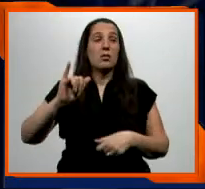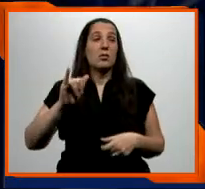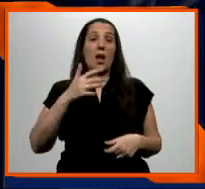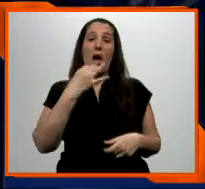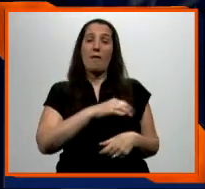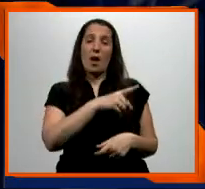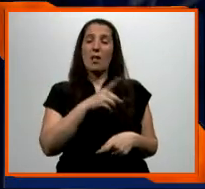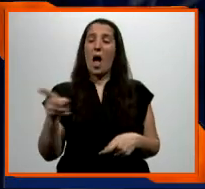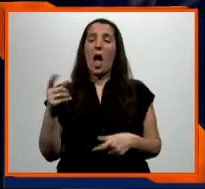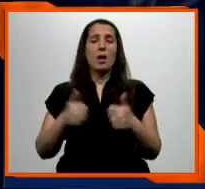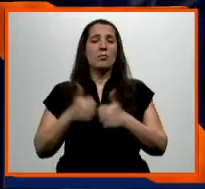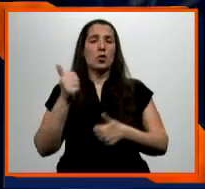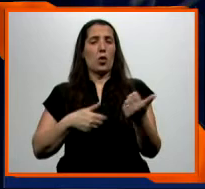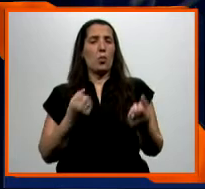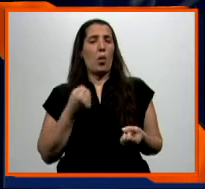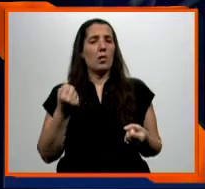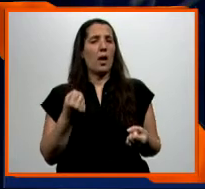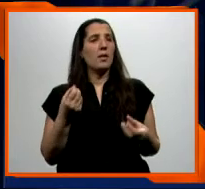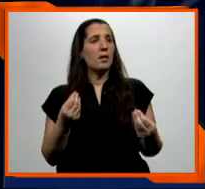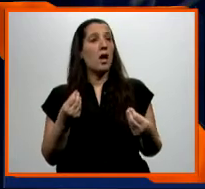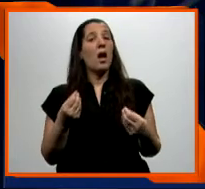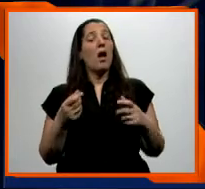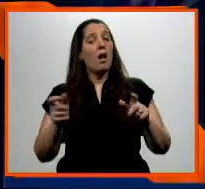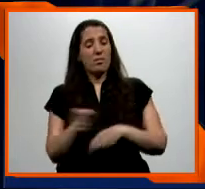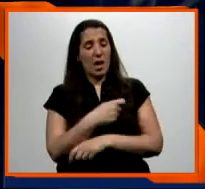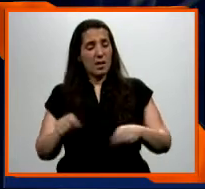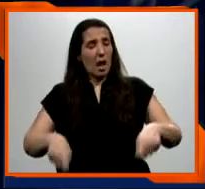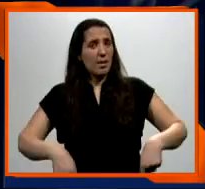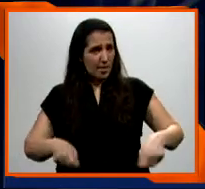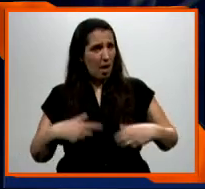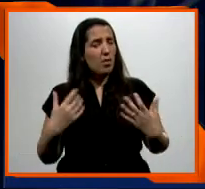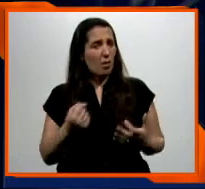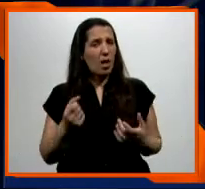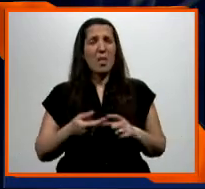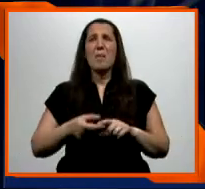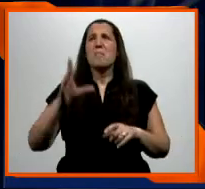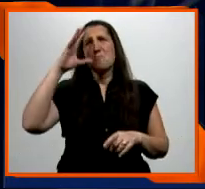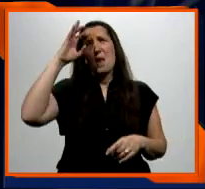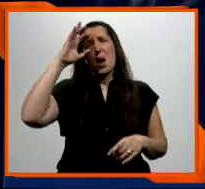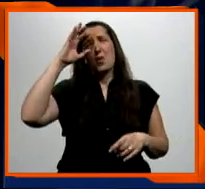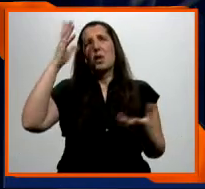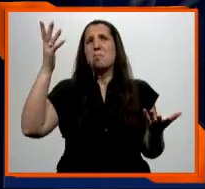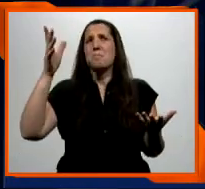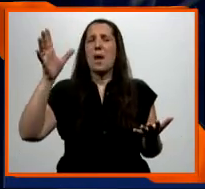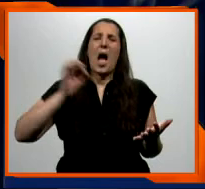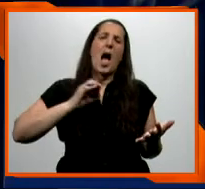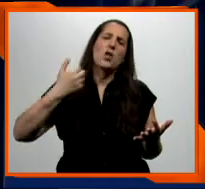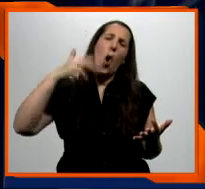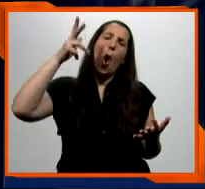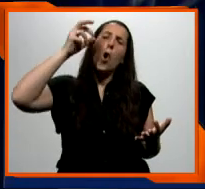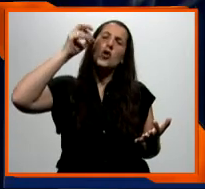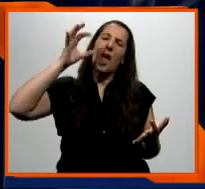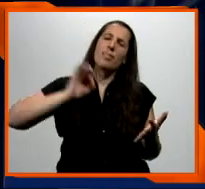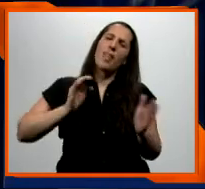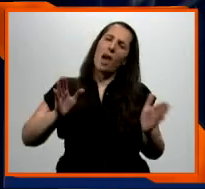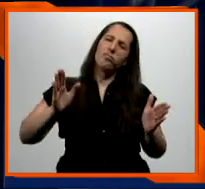Slam. Es una disciplina que está teniendo más repercusión. Yo me acuerdo te diría finales de los 80, yo iba a